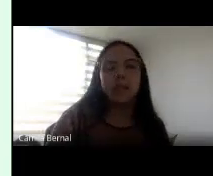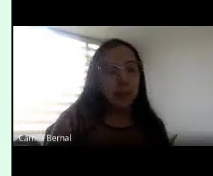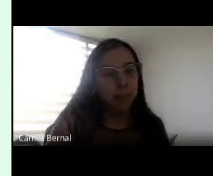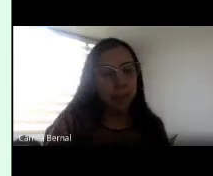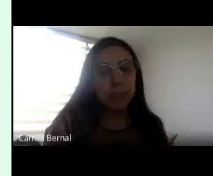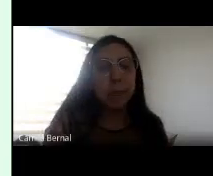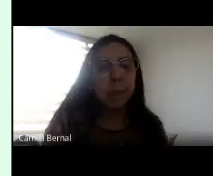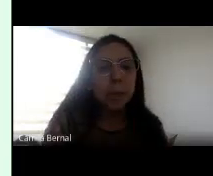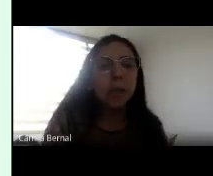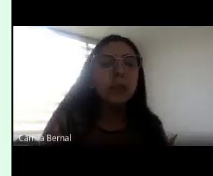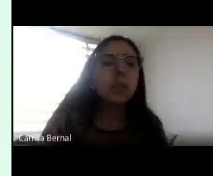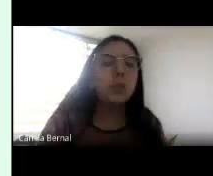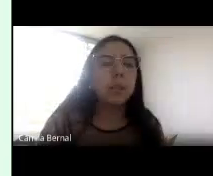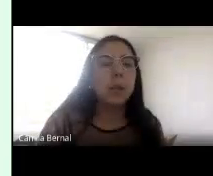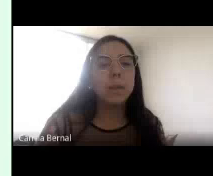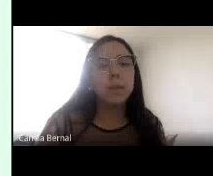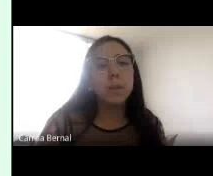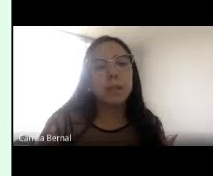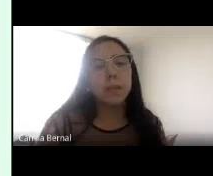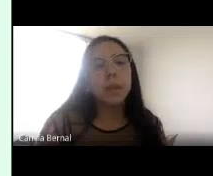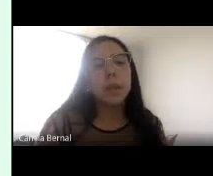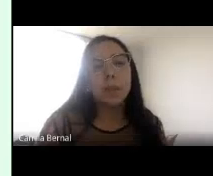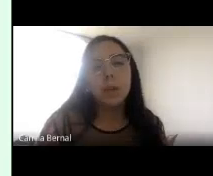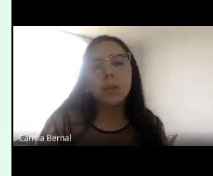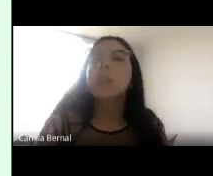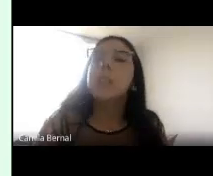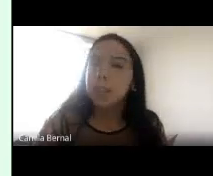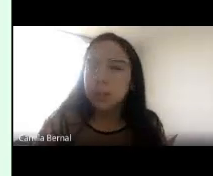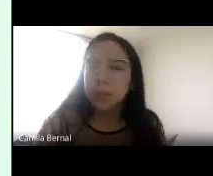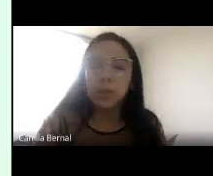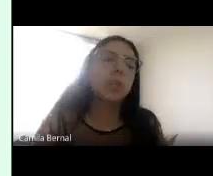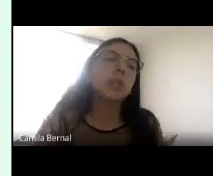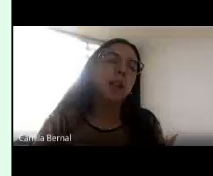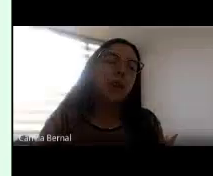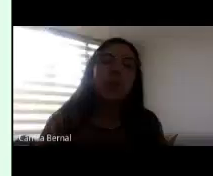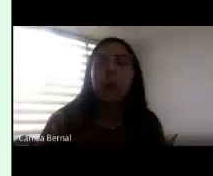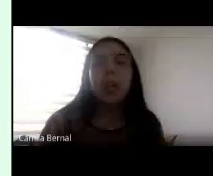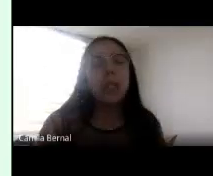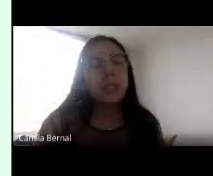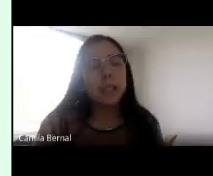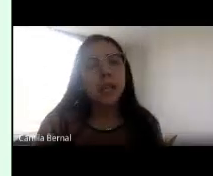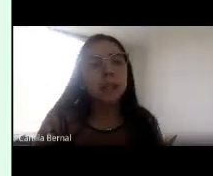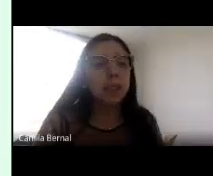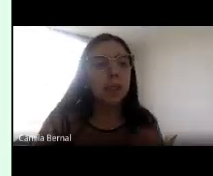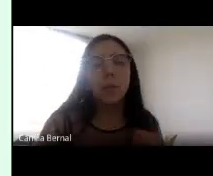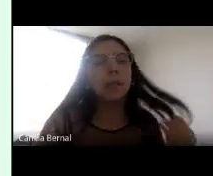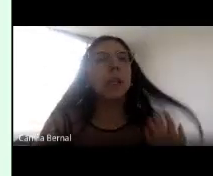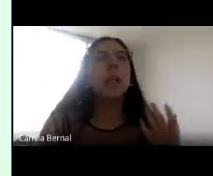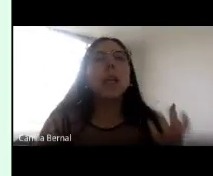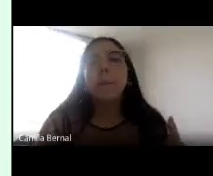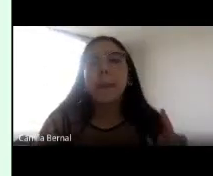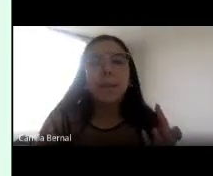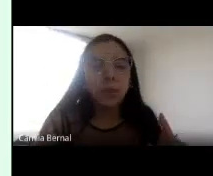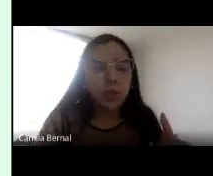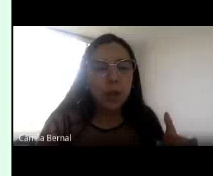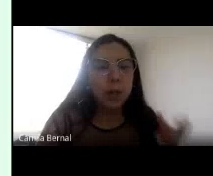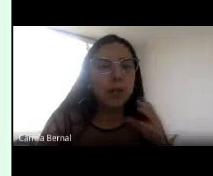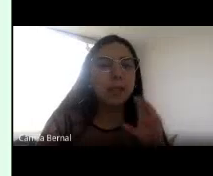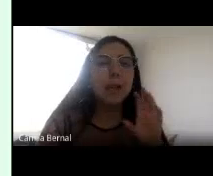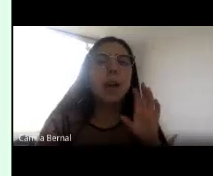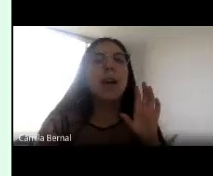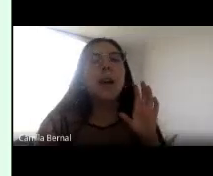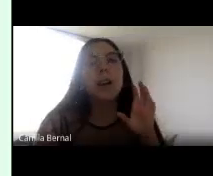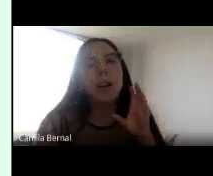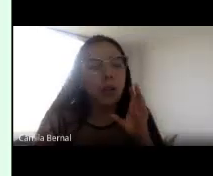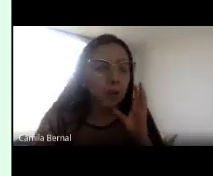principales características. La primera son que son perceptibles por los sentidos, entonces era como lo que les decía anteriormente. Vemos el agua